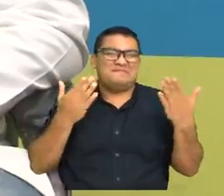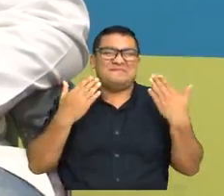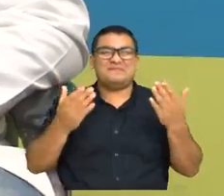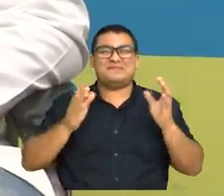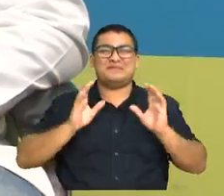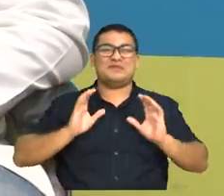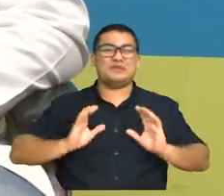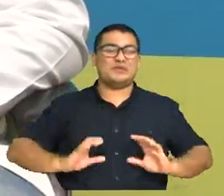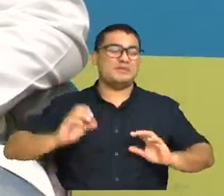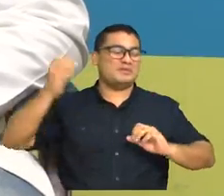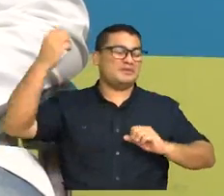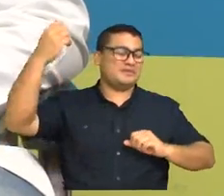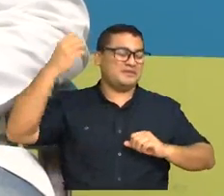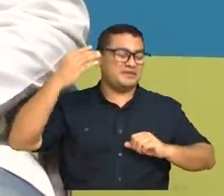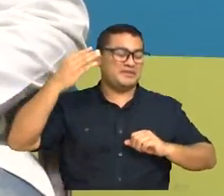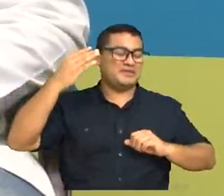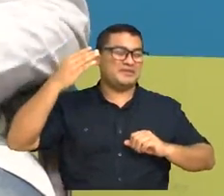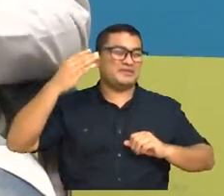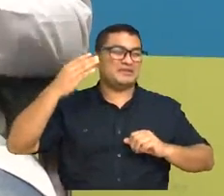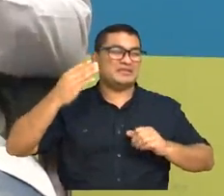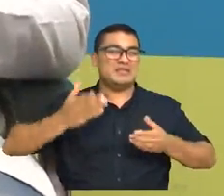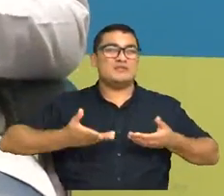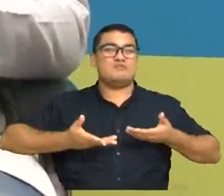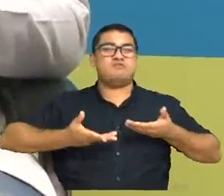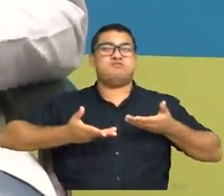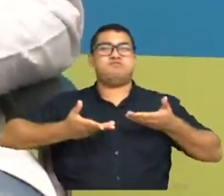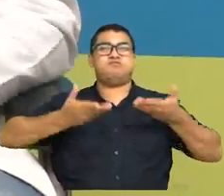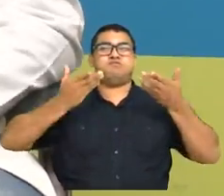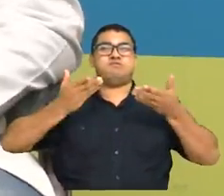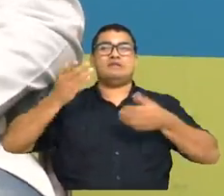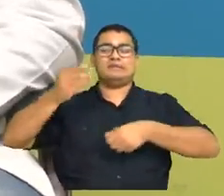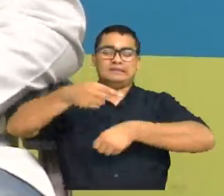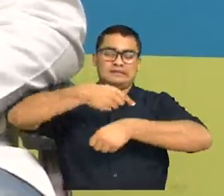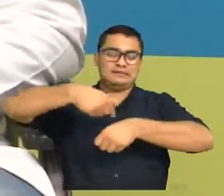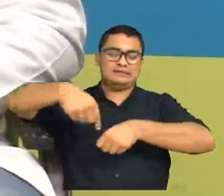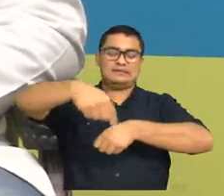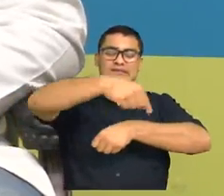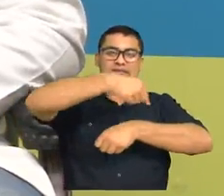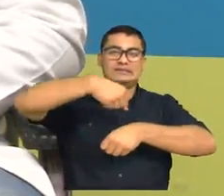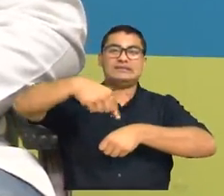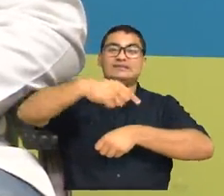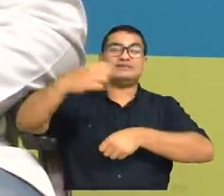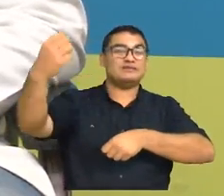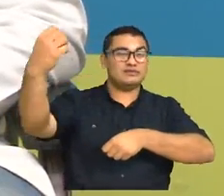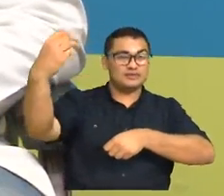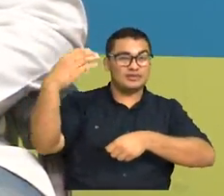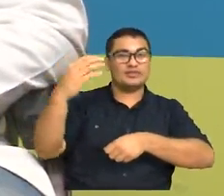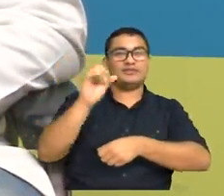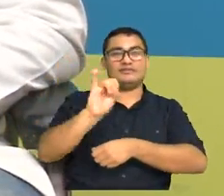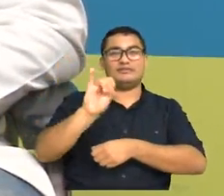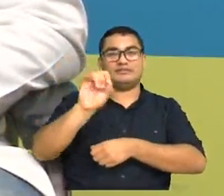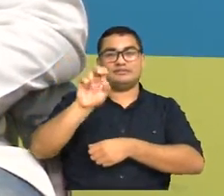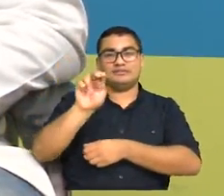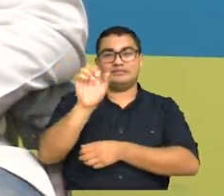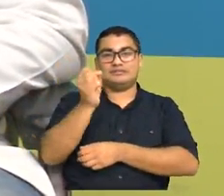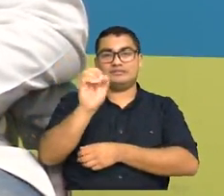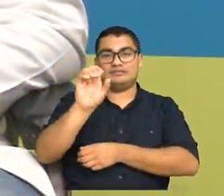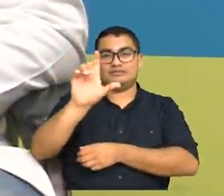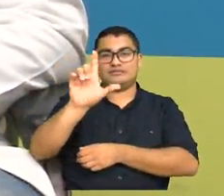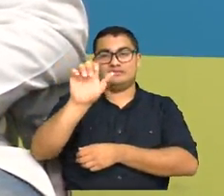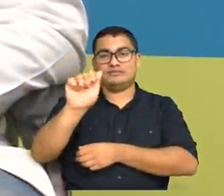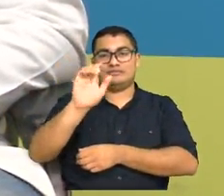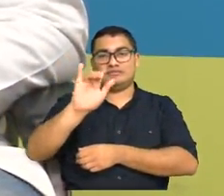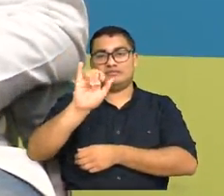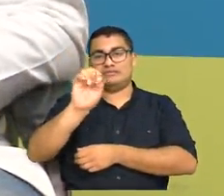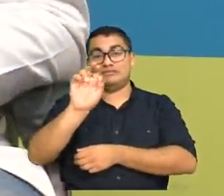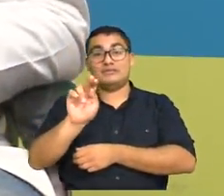está expuesto directamente al sol por cantidad de horas. Eso es insolación. Mientras que el golpe de calor, más que